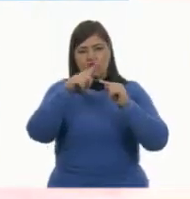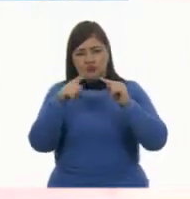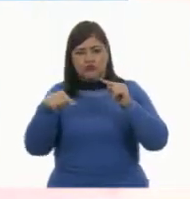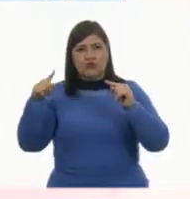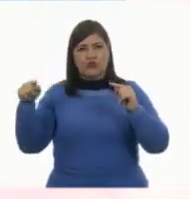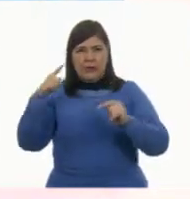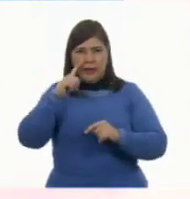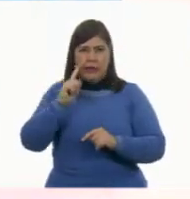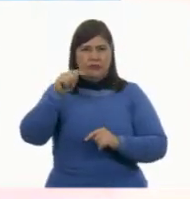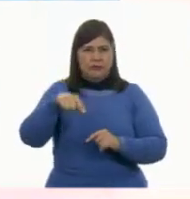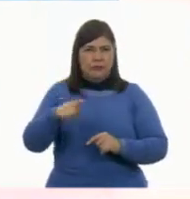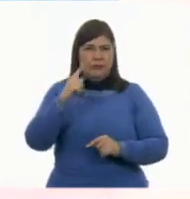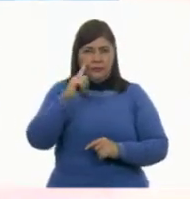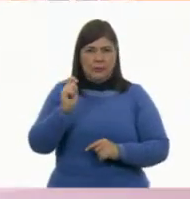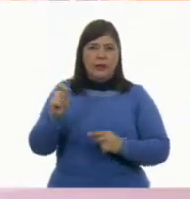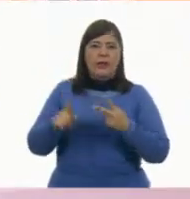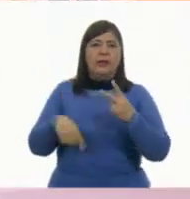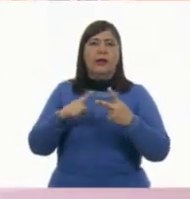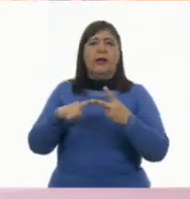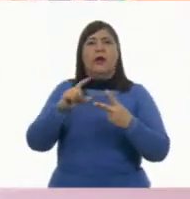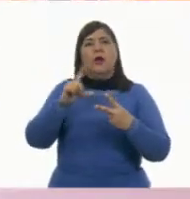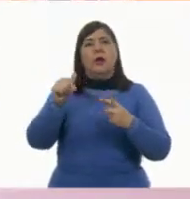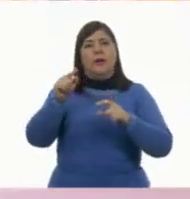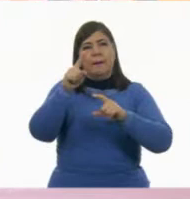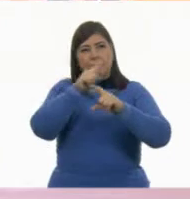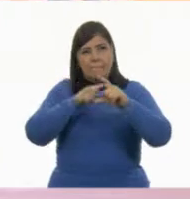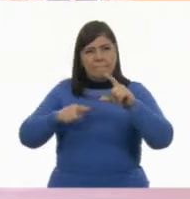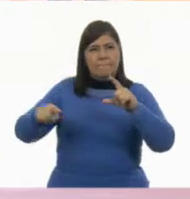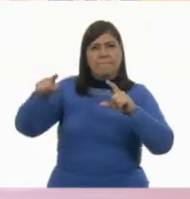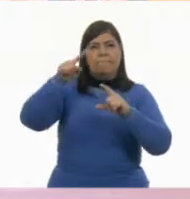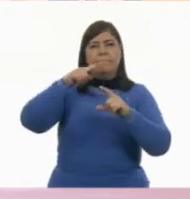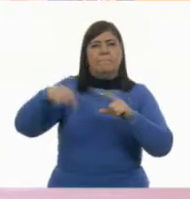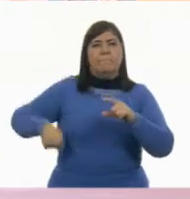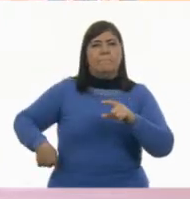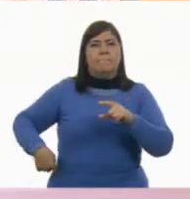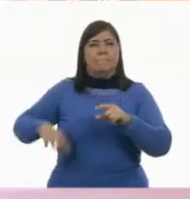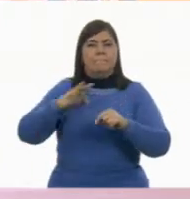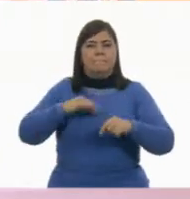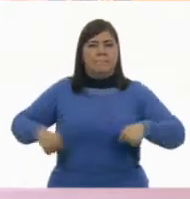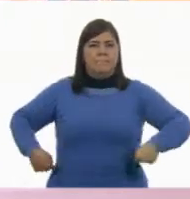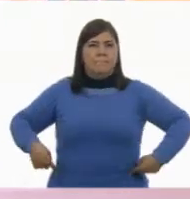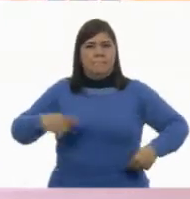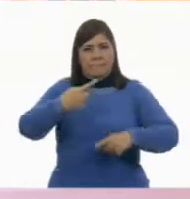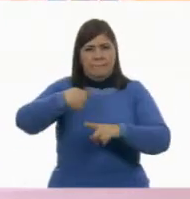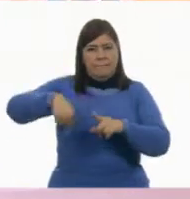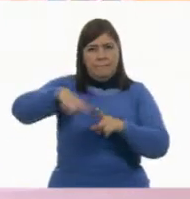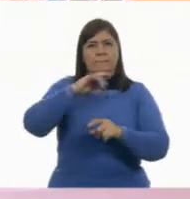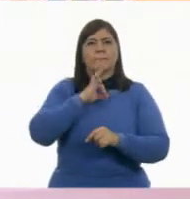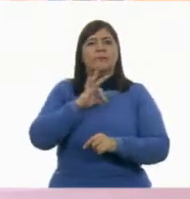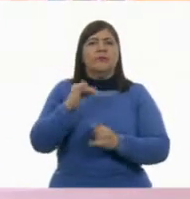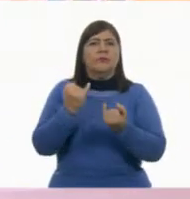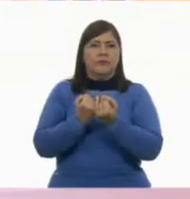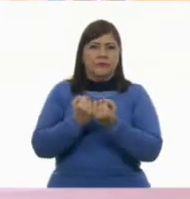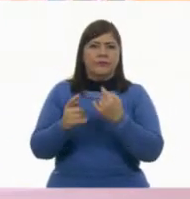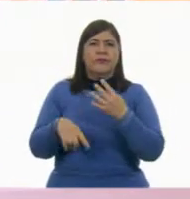sigue en un círculo, que bueno, sería la articulación de la cadera. Un círculo. Después